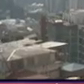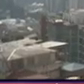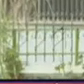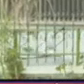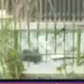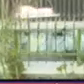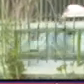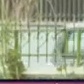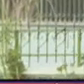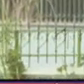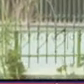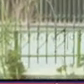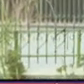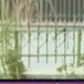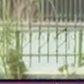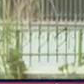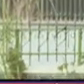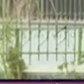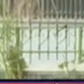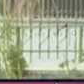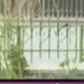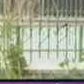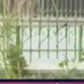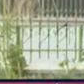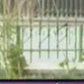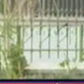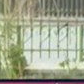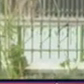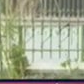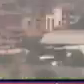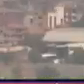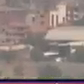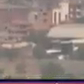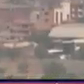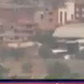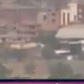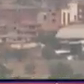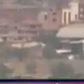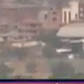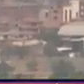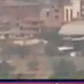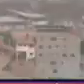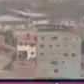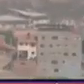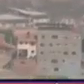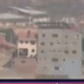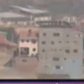son las recomendaciones de los profesionales y qué debemos hacer nosotros, los ciudadanos?